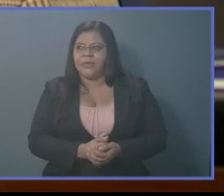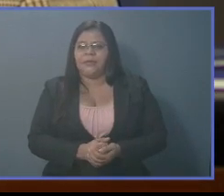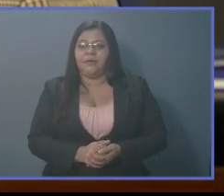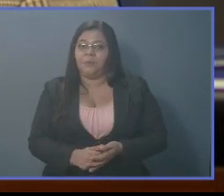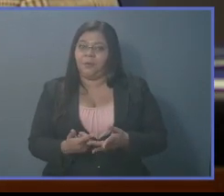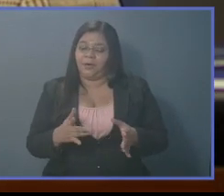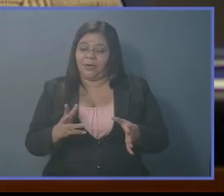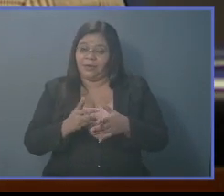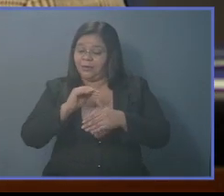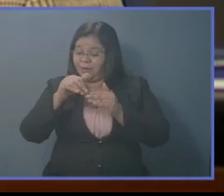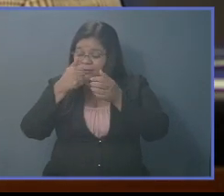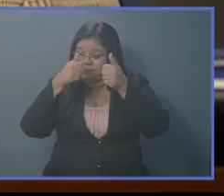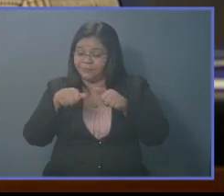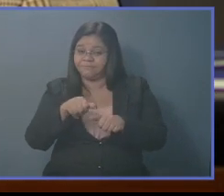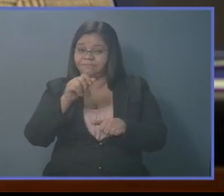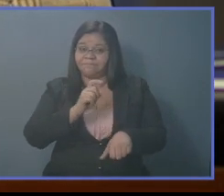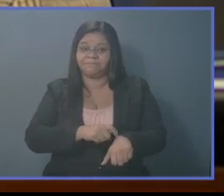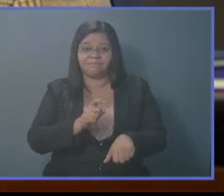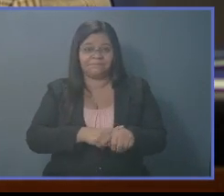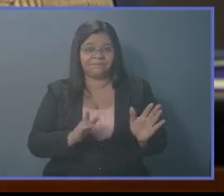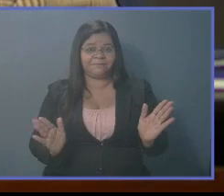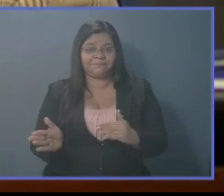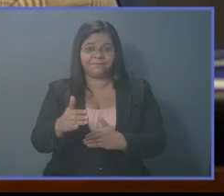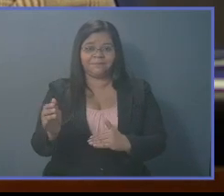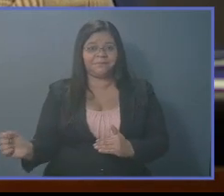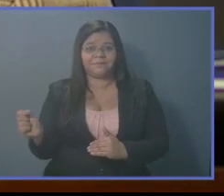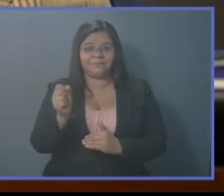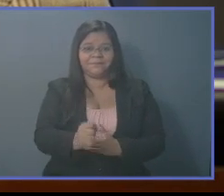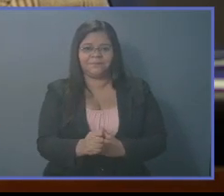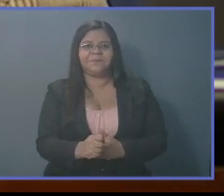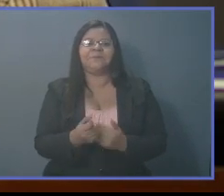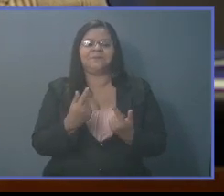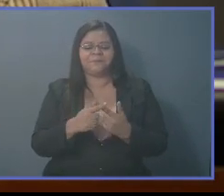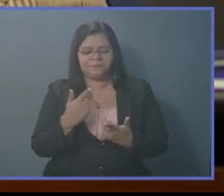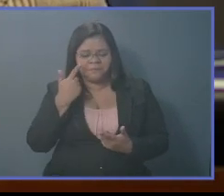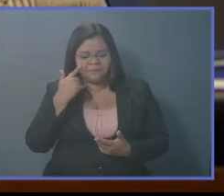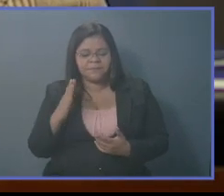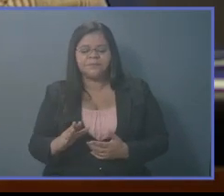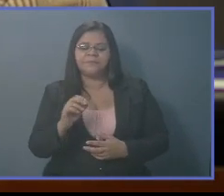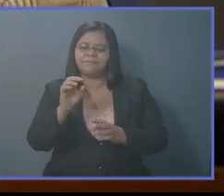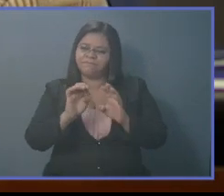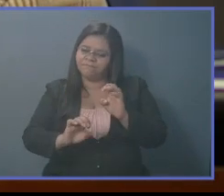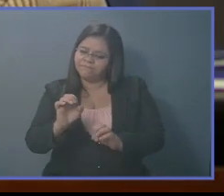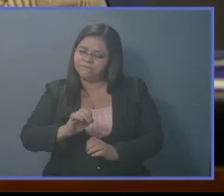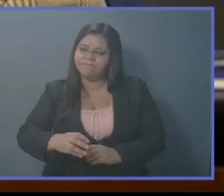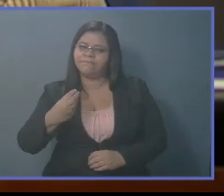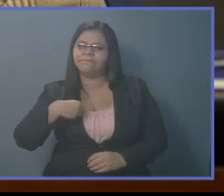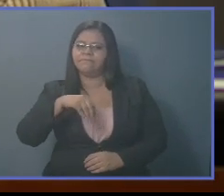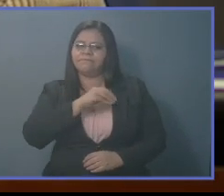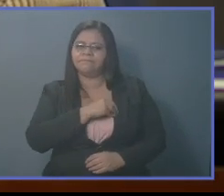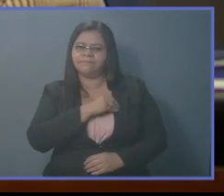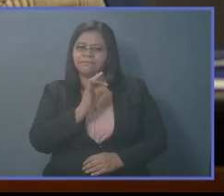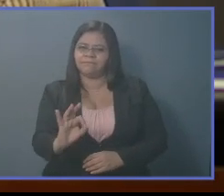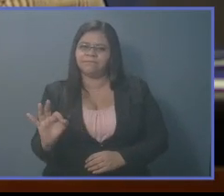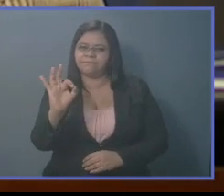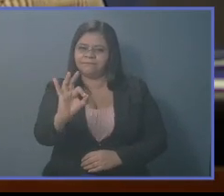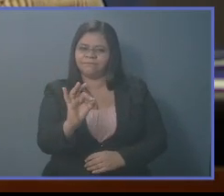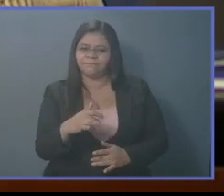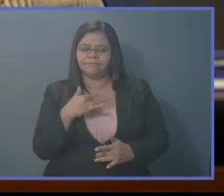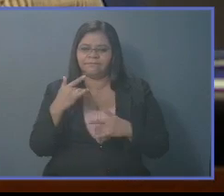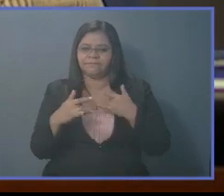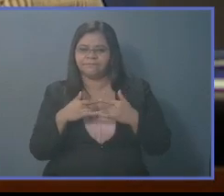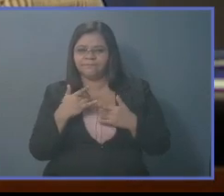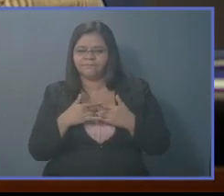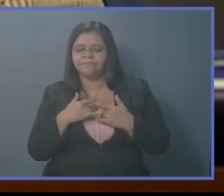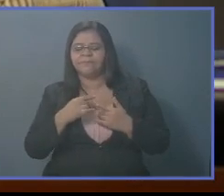establecer la salida de un centro de cuarentena o aislamiento, tomando como referencia la evaluación médica, la mejoría de los signos y síntomas, resultados